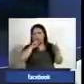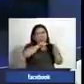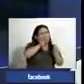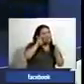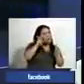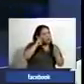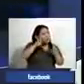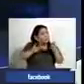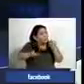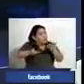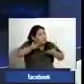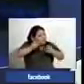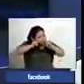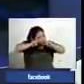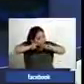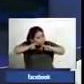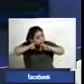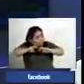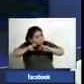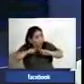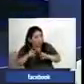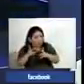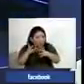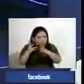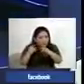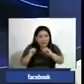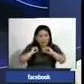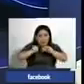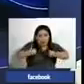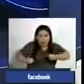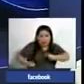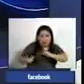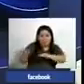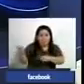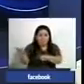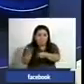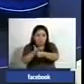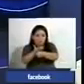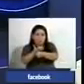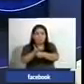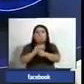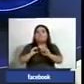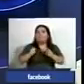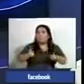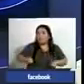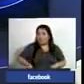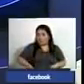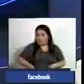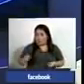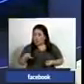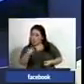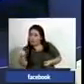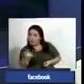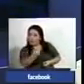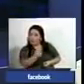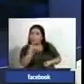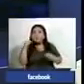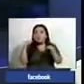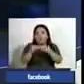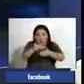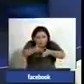un posible intento de desestabilizar al gobierno por parte de actores políticos, además del ingreso de un